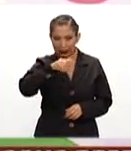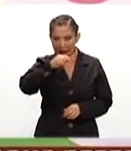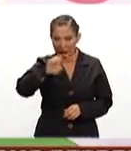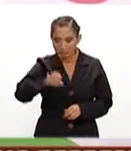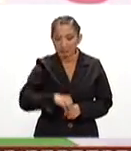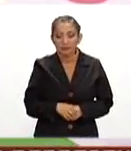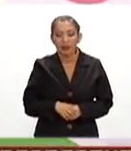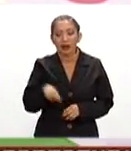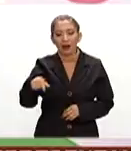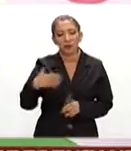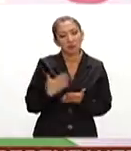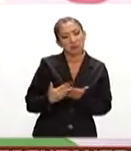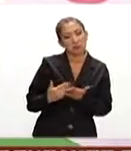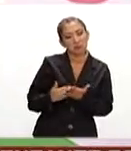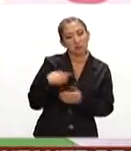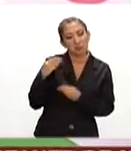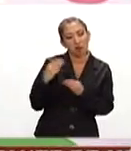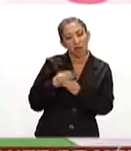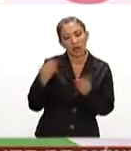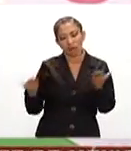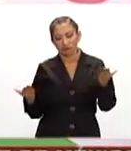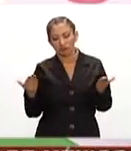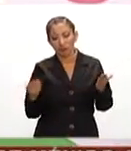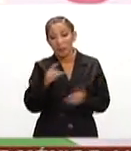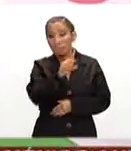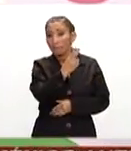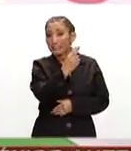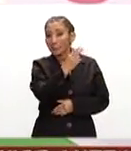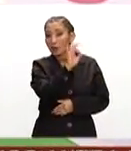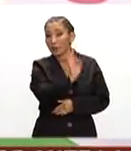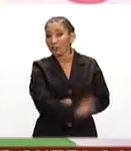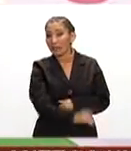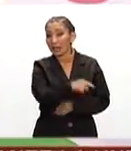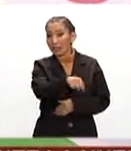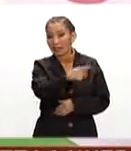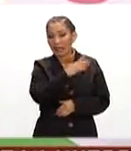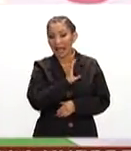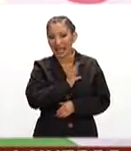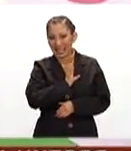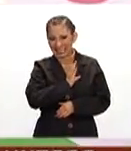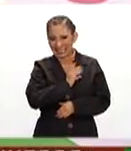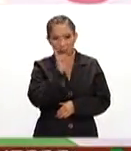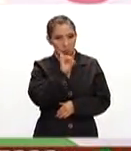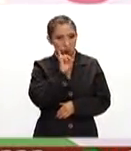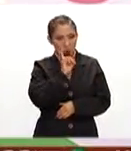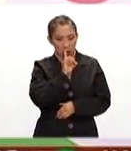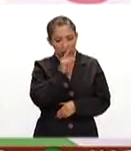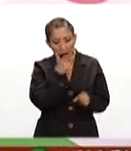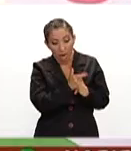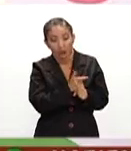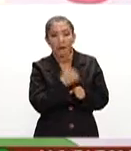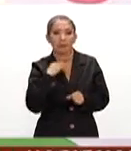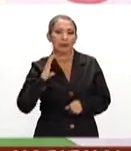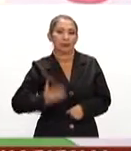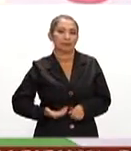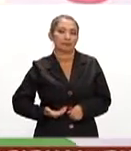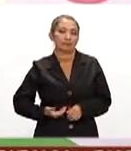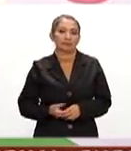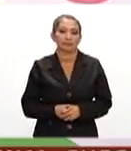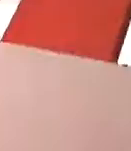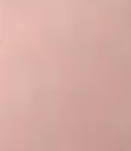que en la media mundial, el 25% de los cánceres de mujeres son de mama.